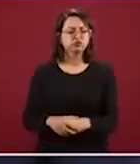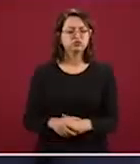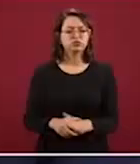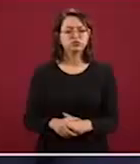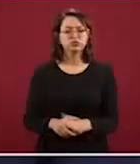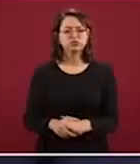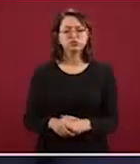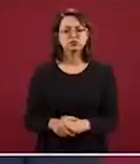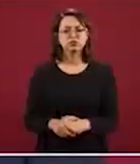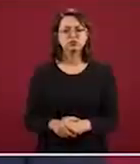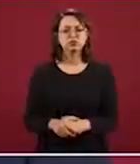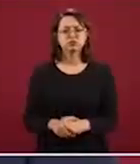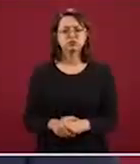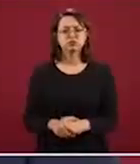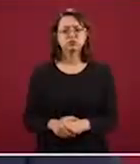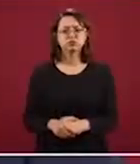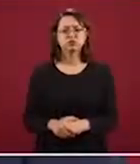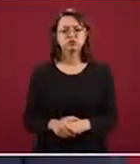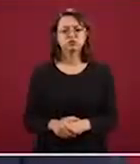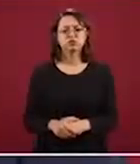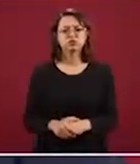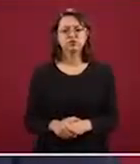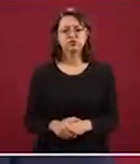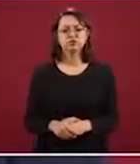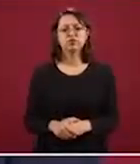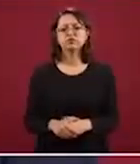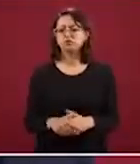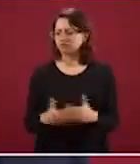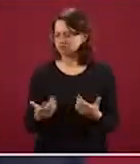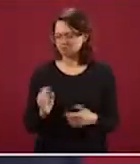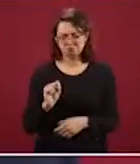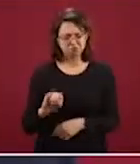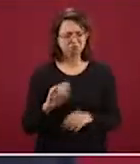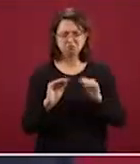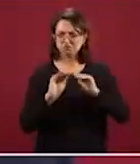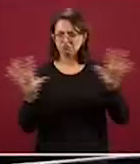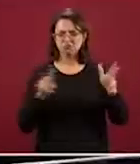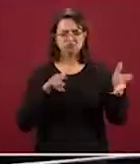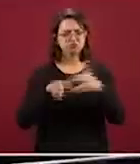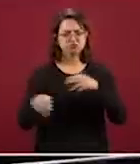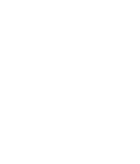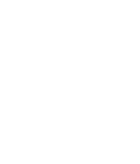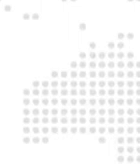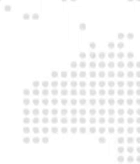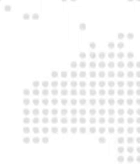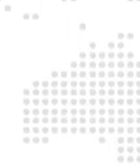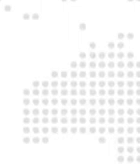y se va a transparentar todo.